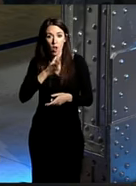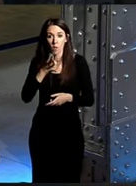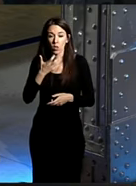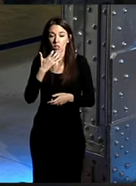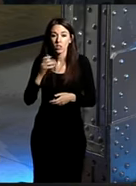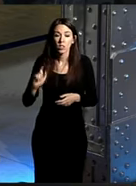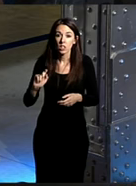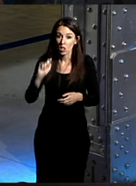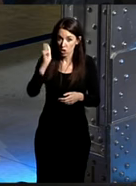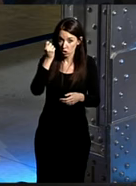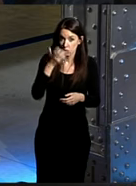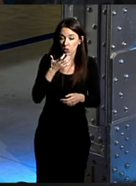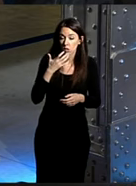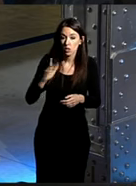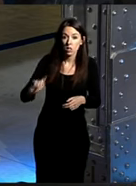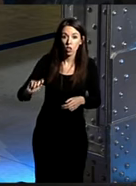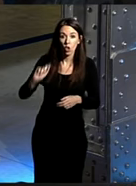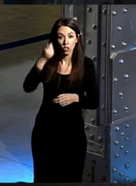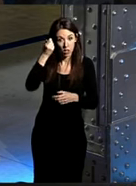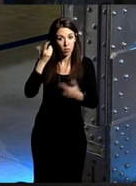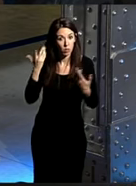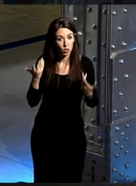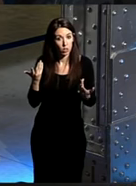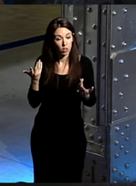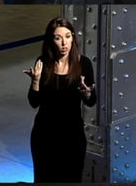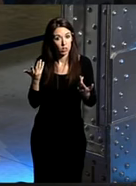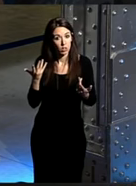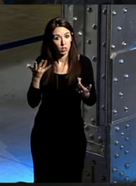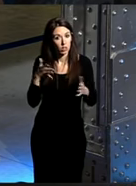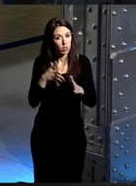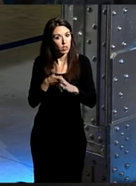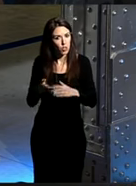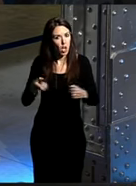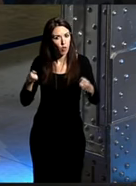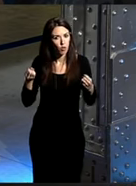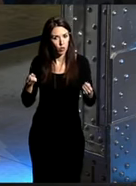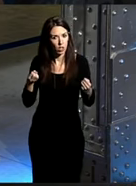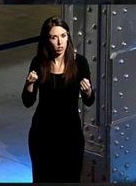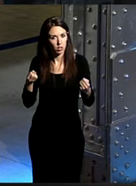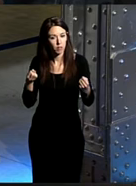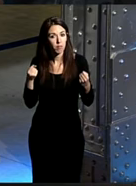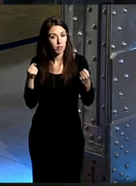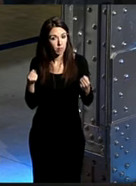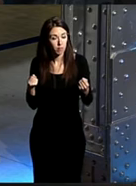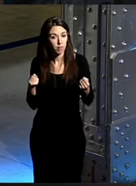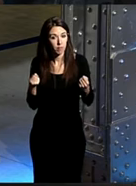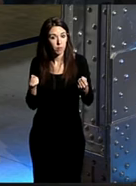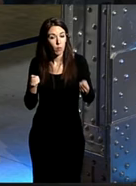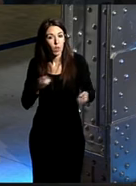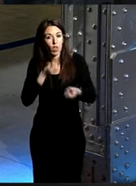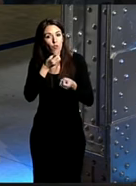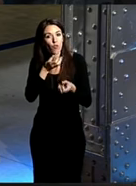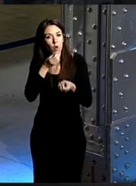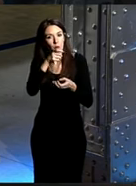conseguimos, es potentísimo es potentísimo en formación